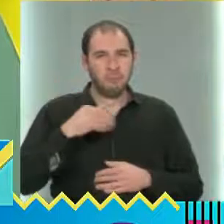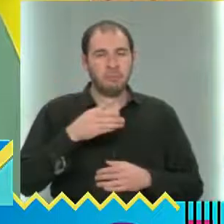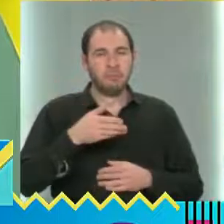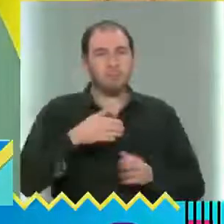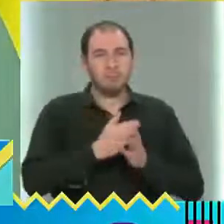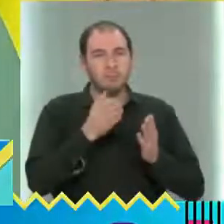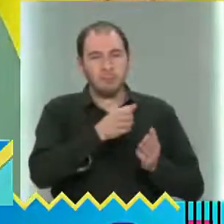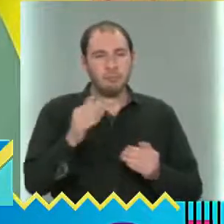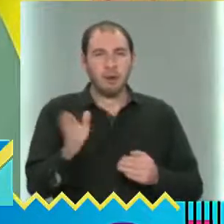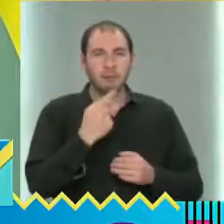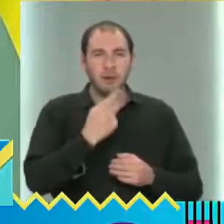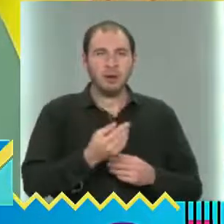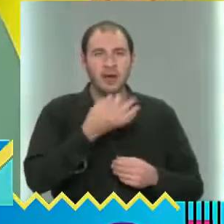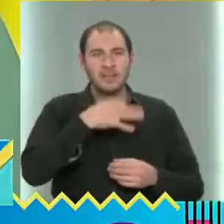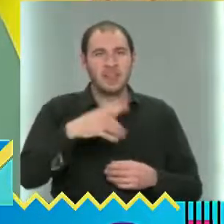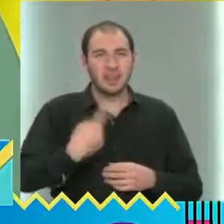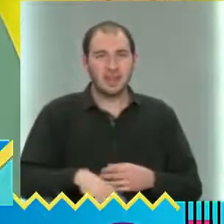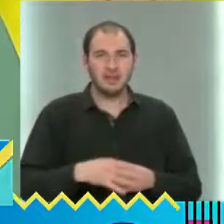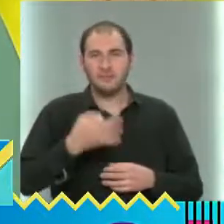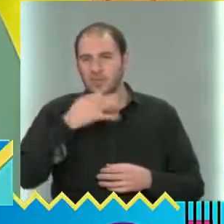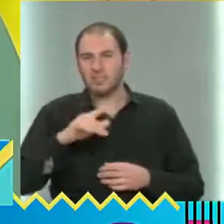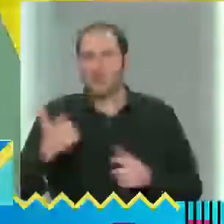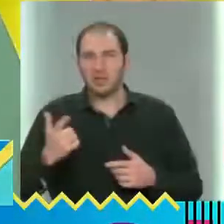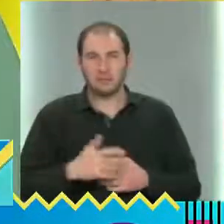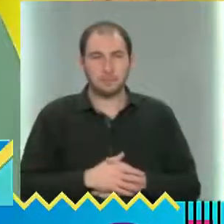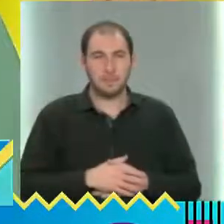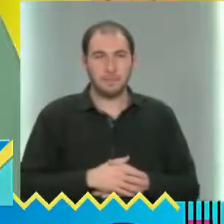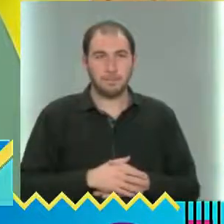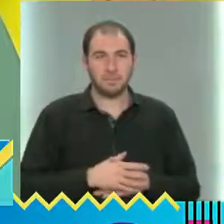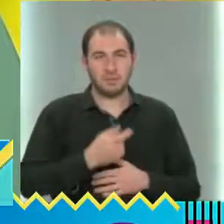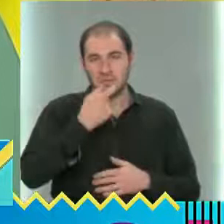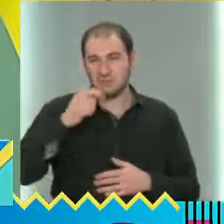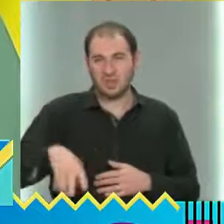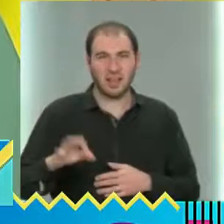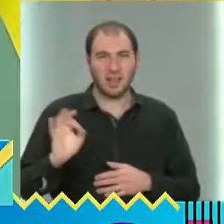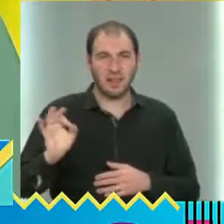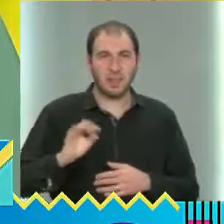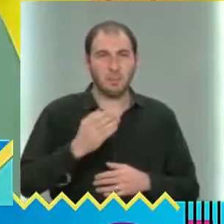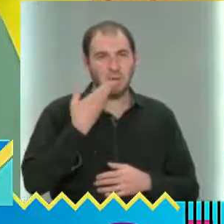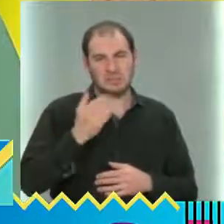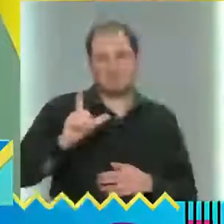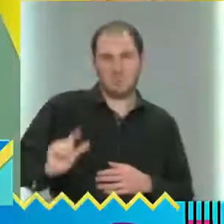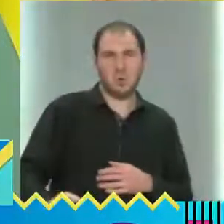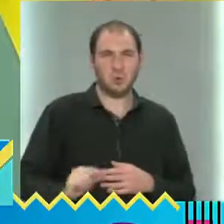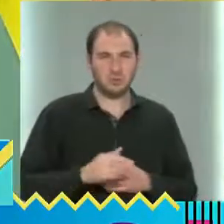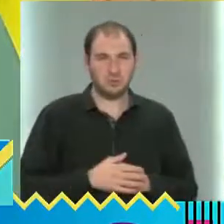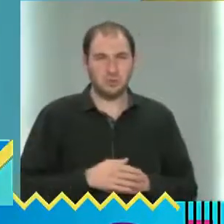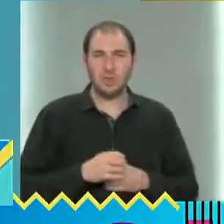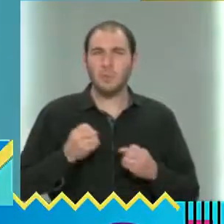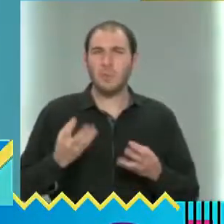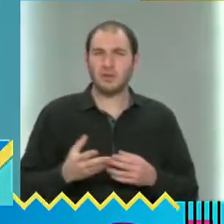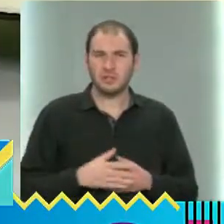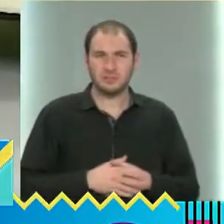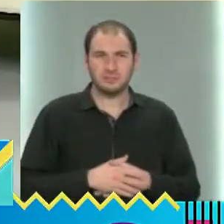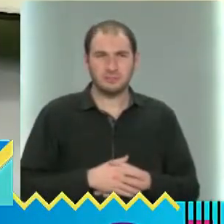las librerías y preguntar qué se vendía y qué no, y bueno, mendocinos nada y poesía menos. ¿Y qué se vendía? ¿Por qué